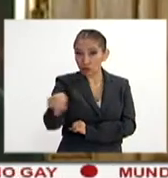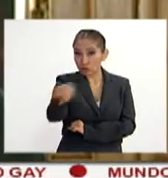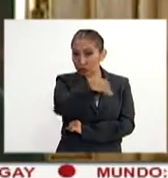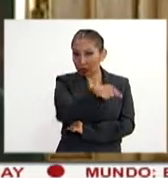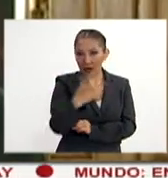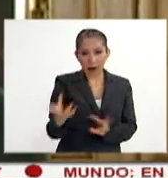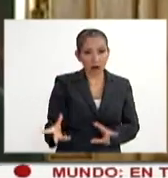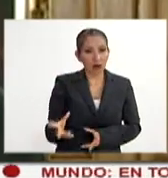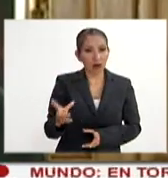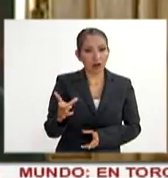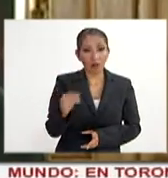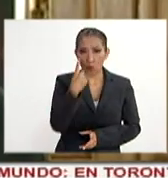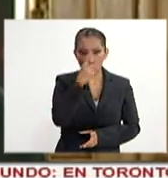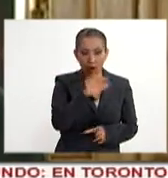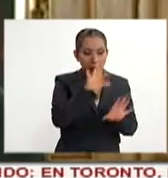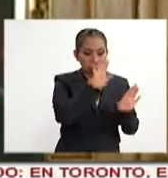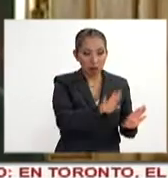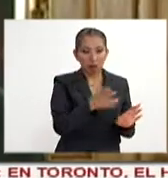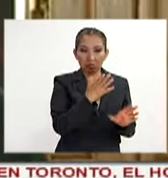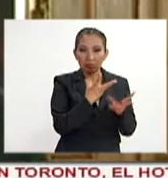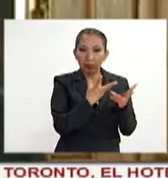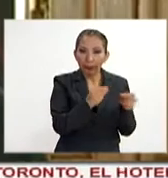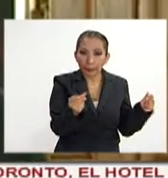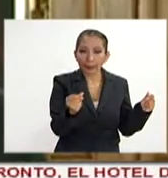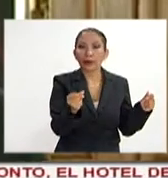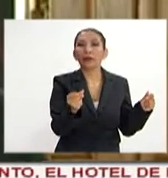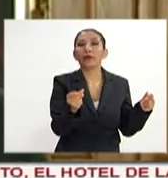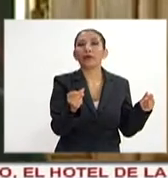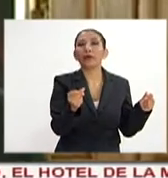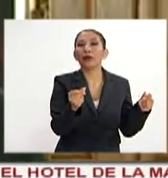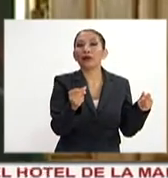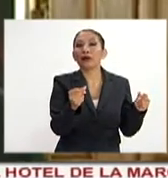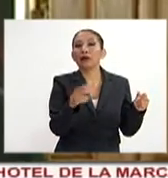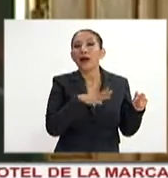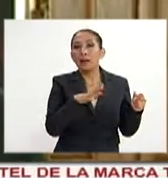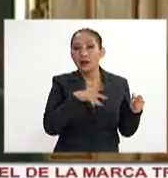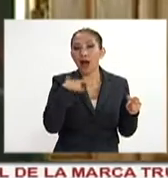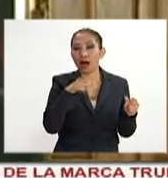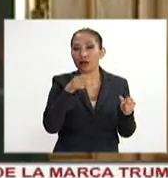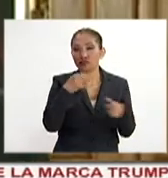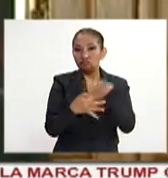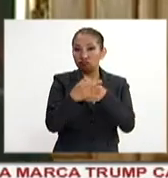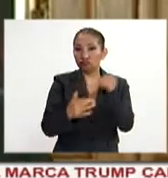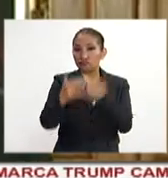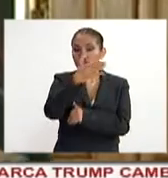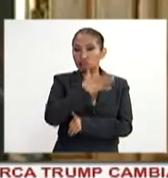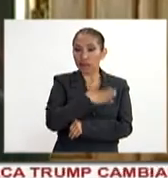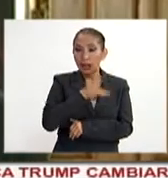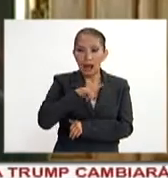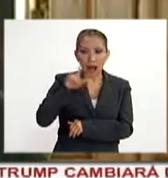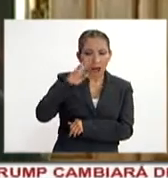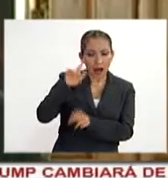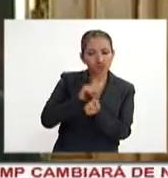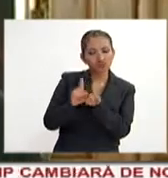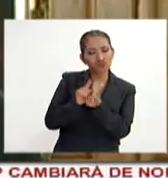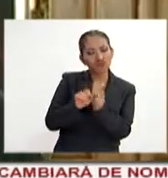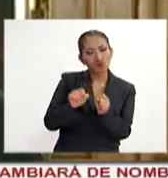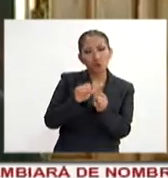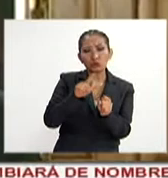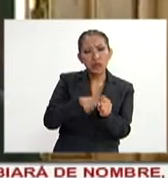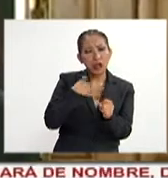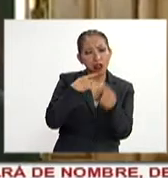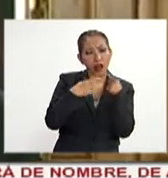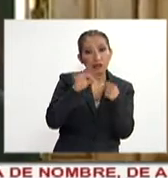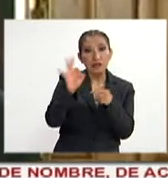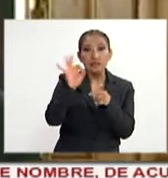que una no explotó. Había en el Tribunal Supremo de Justicia una actividad social.